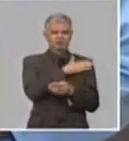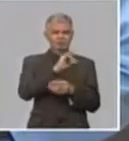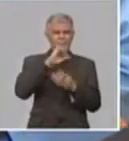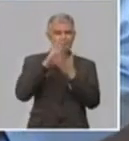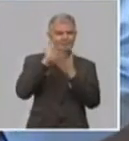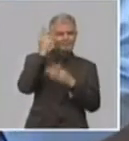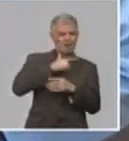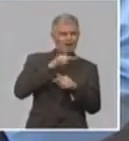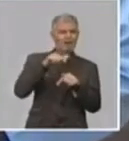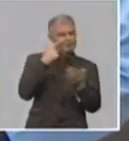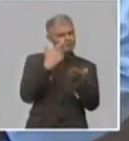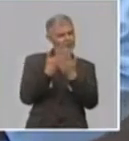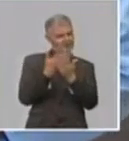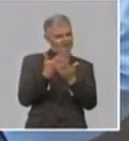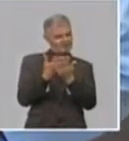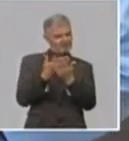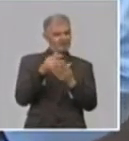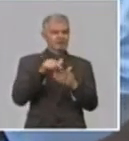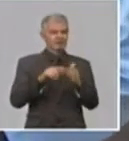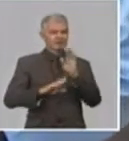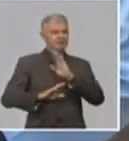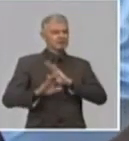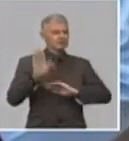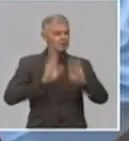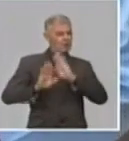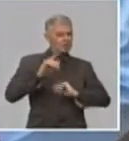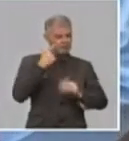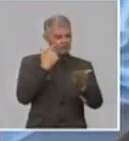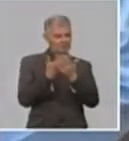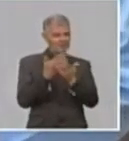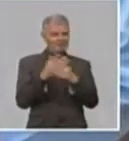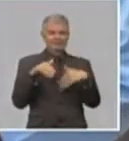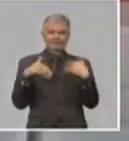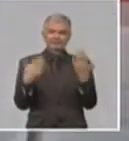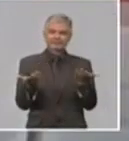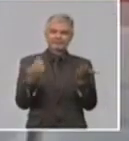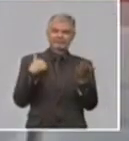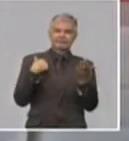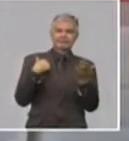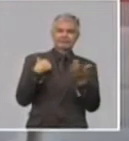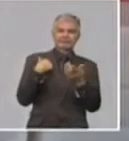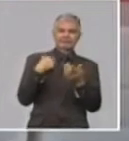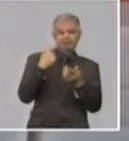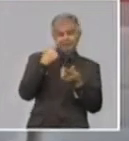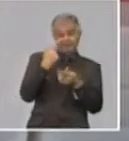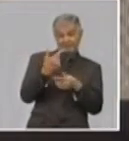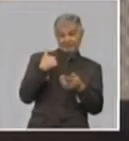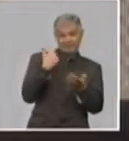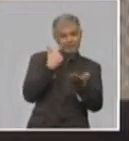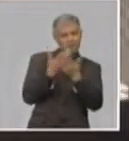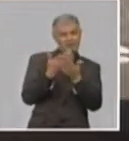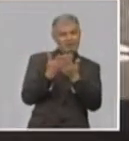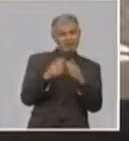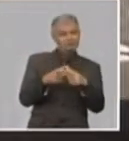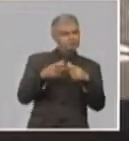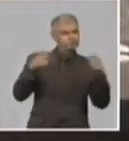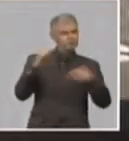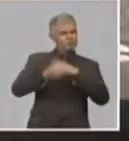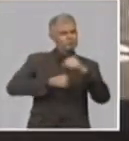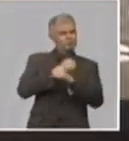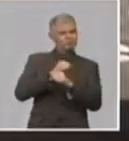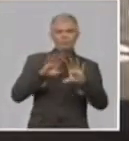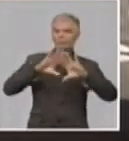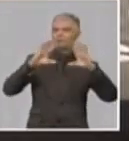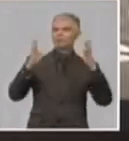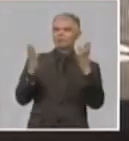pruebas inmunológicas conocidas como pruebas de ELISA. Estas pruebas son de amplio uso en todo el